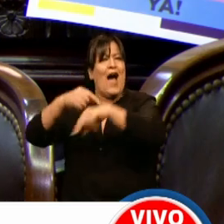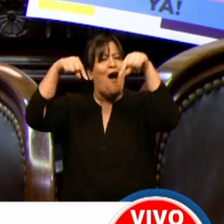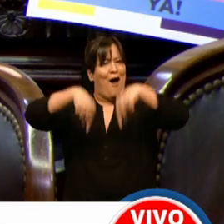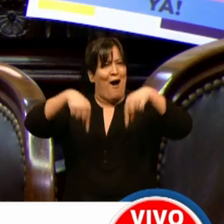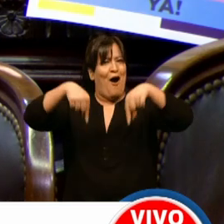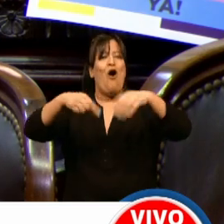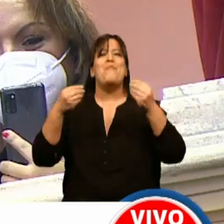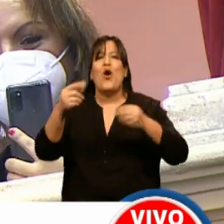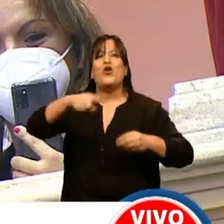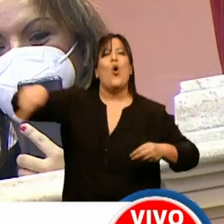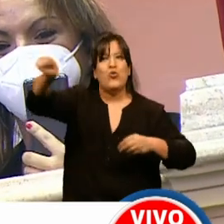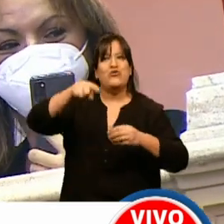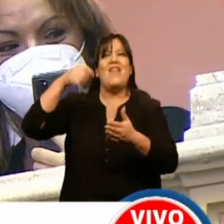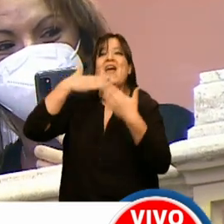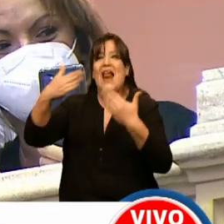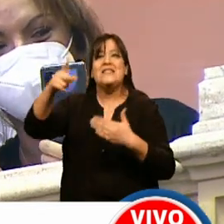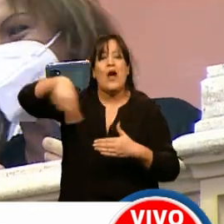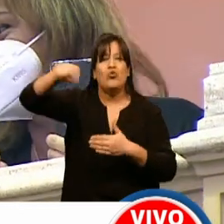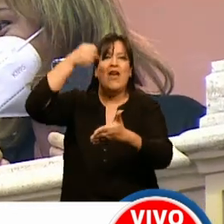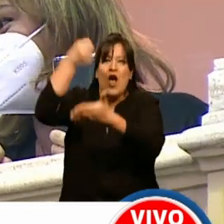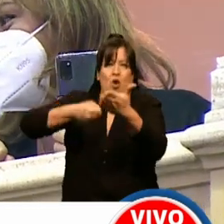porque ustedes le están dando